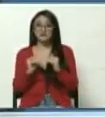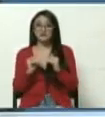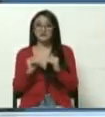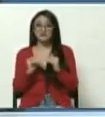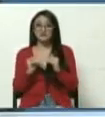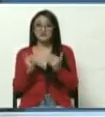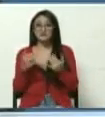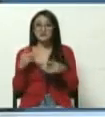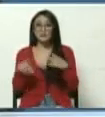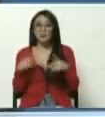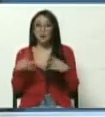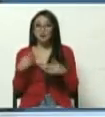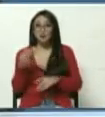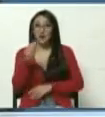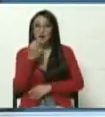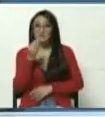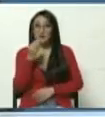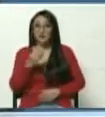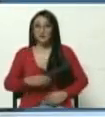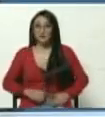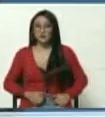para la producción de alimentos